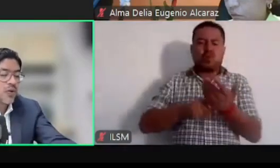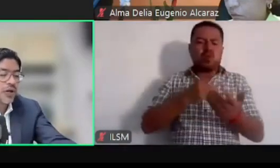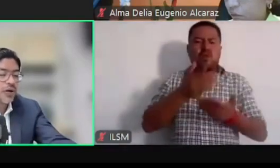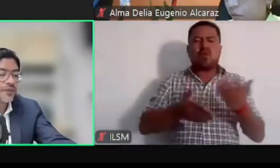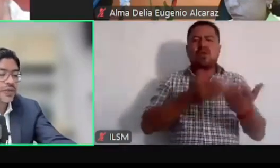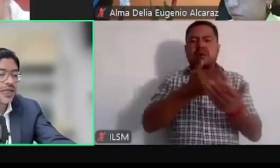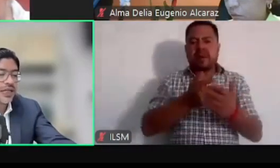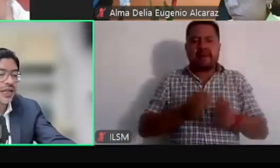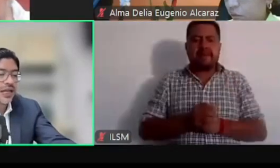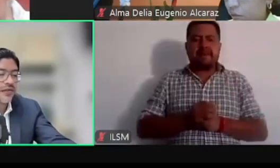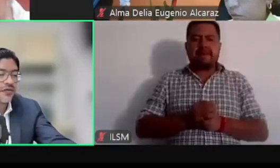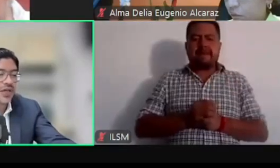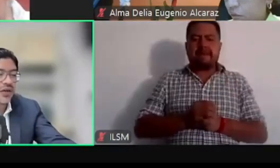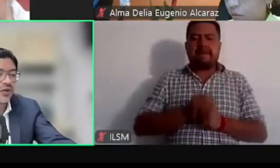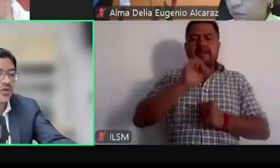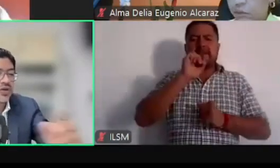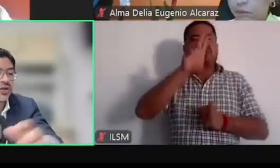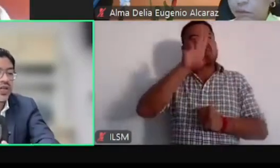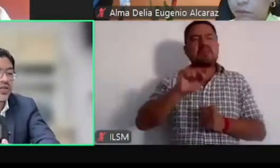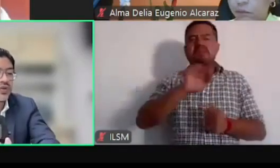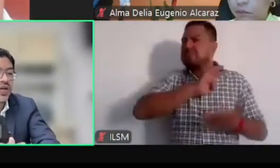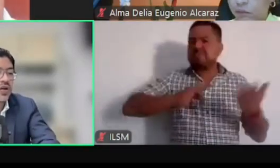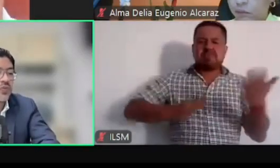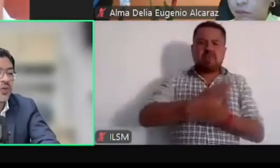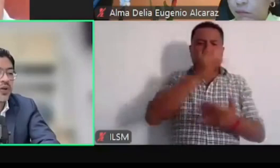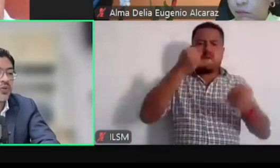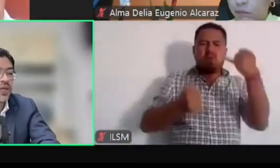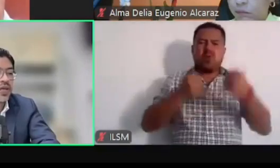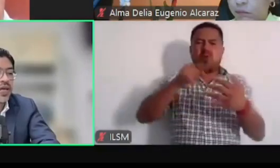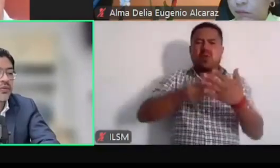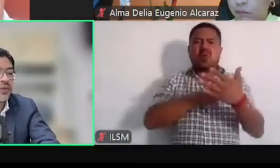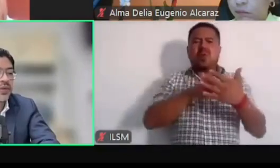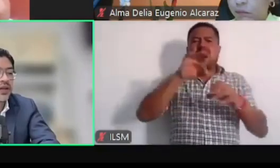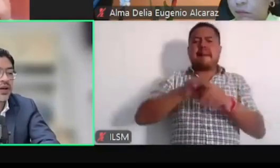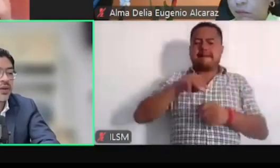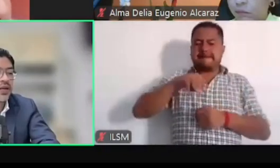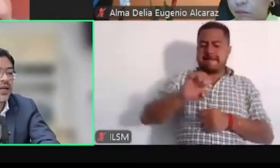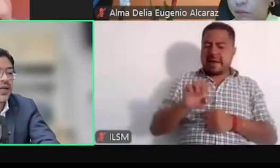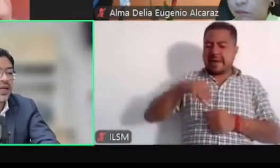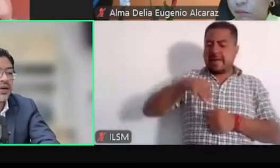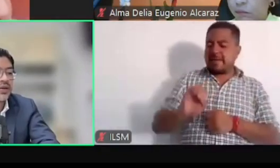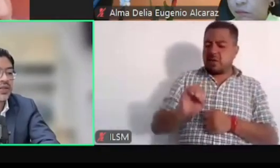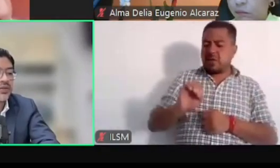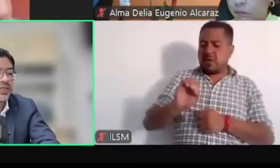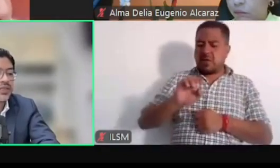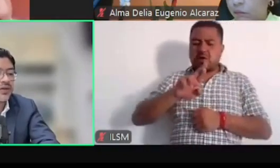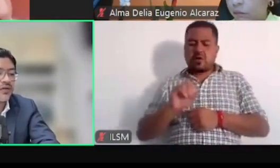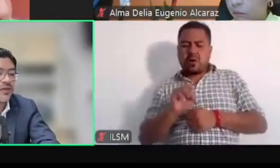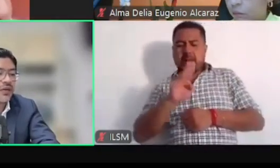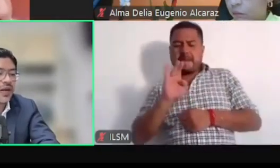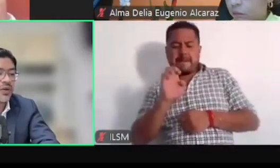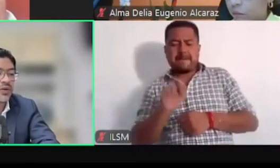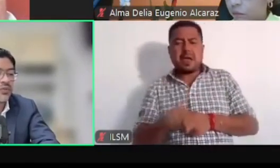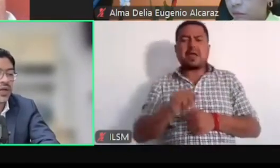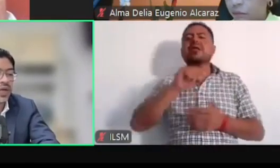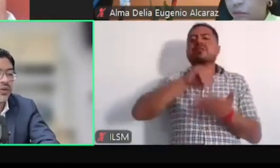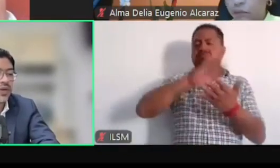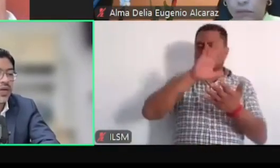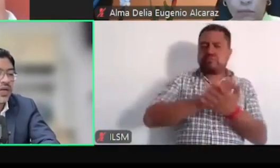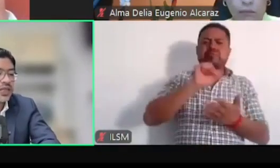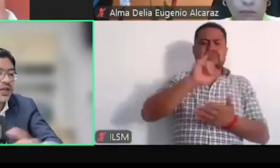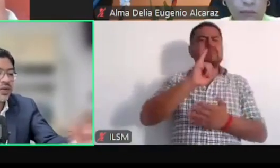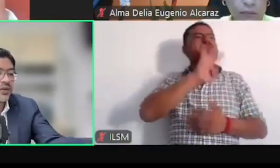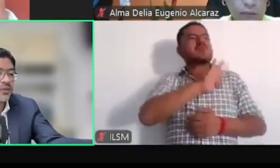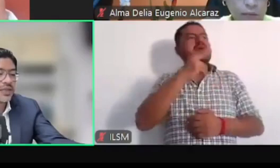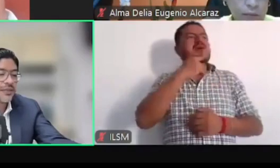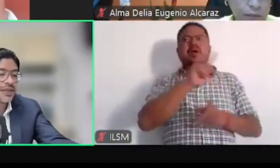único se declara infundado el juicio electoral ciudadano promovido por Guillermo Miranda Román y en consecuencia Se confirma el acuerdo impugnado